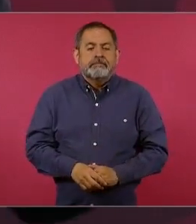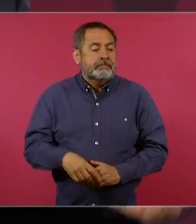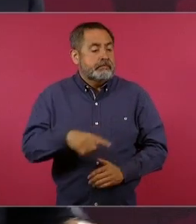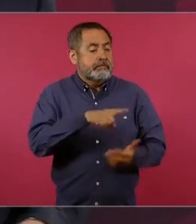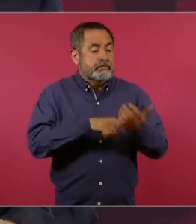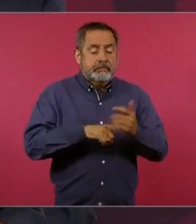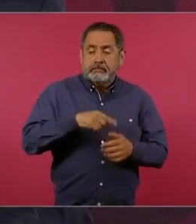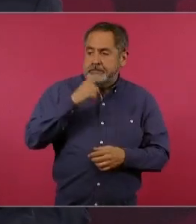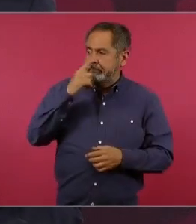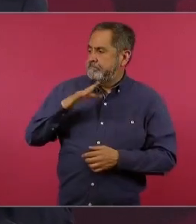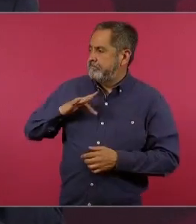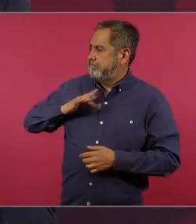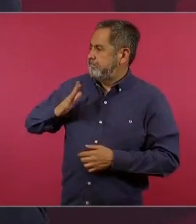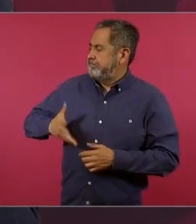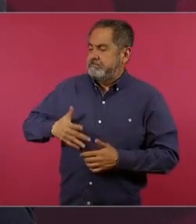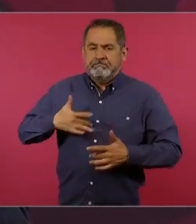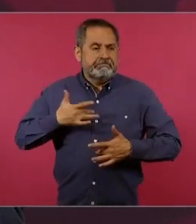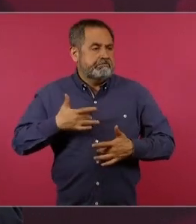vanidad